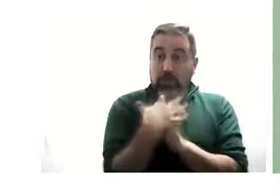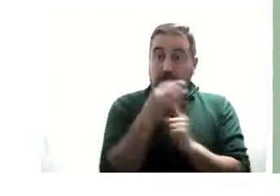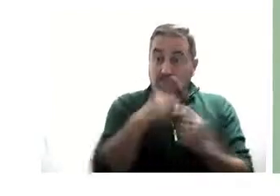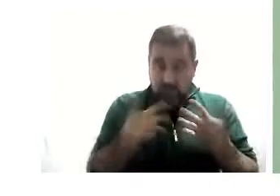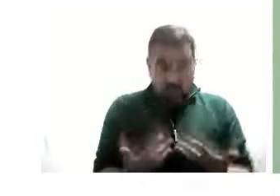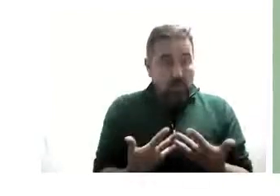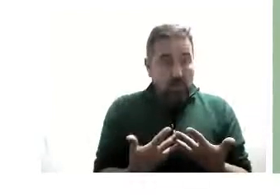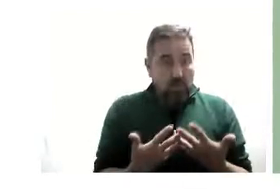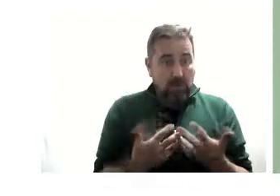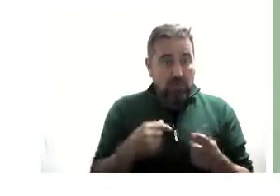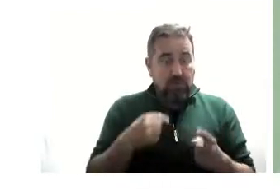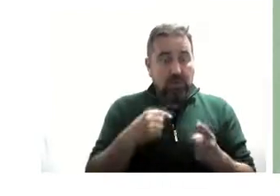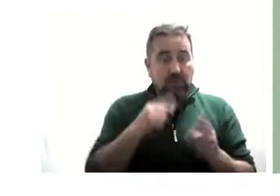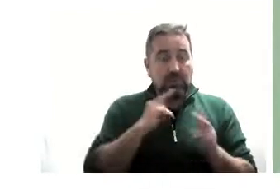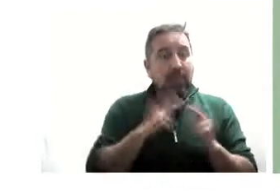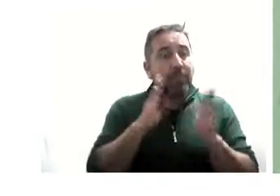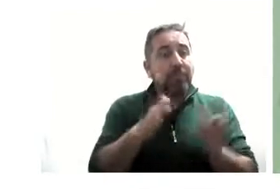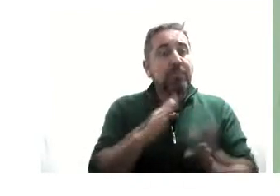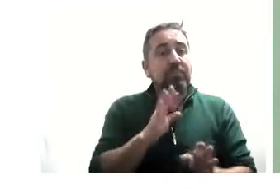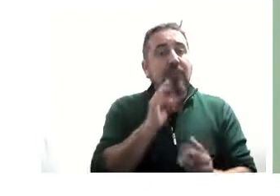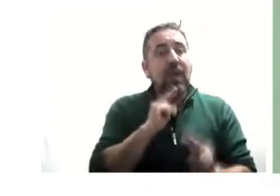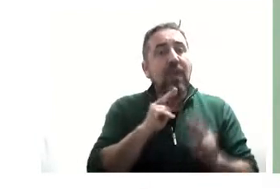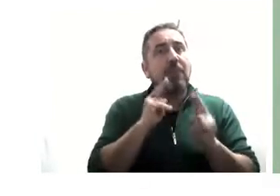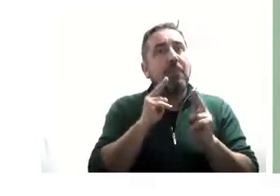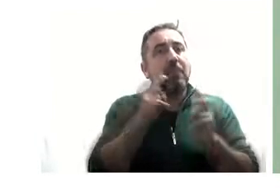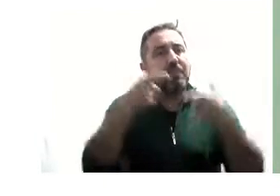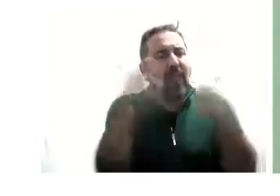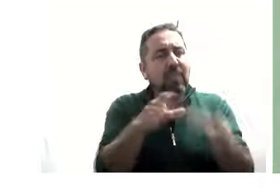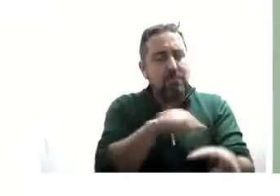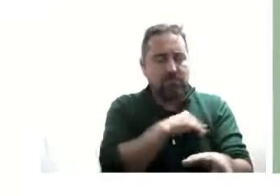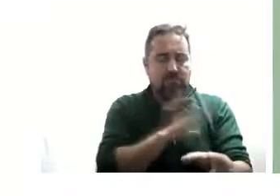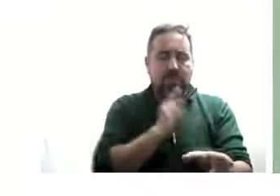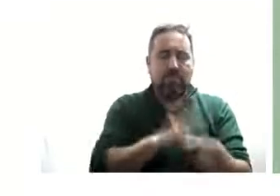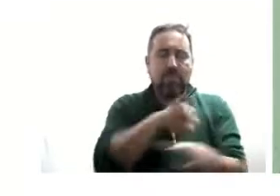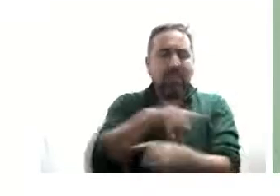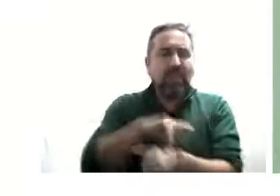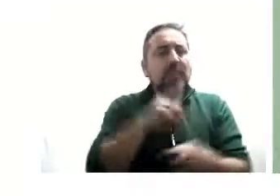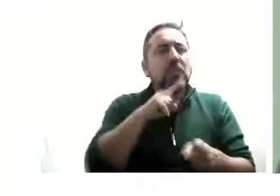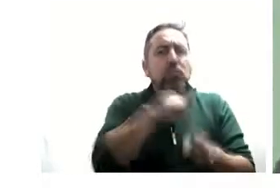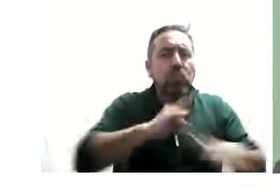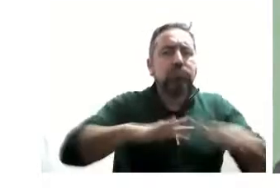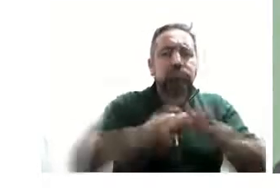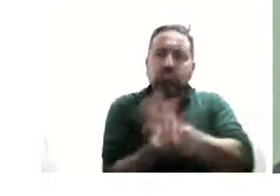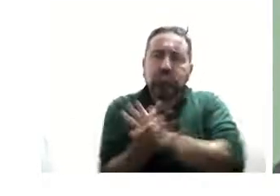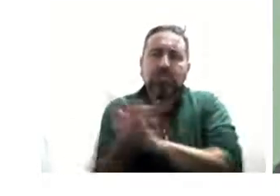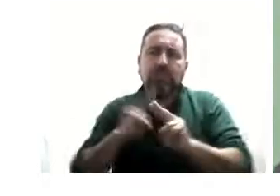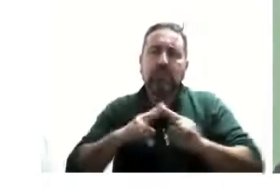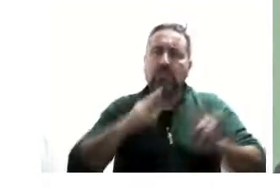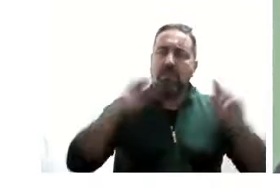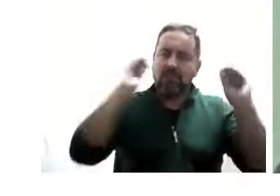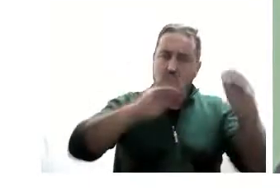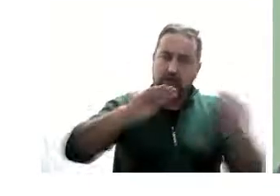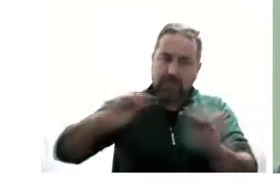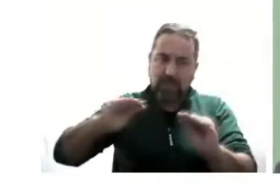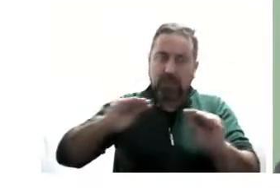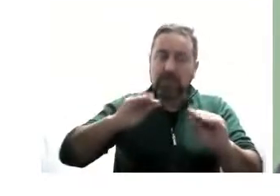esta academia de pacientes y sus acciones formativas, es porque realmente creemos que es